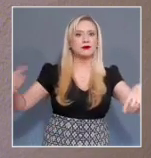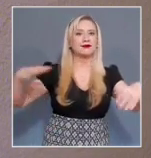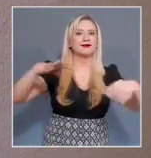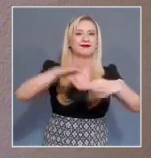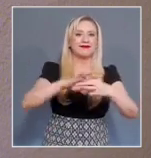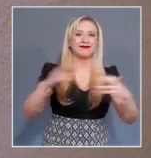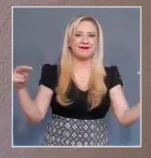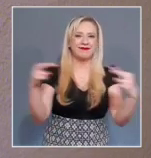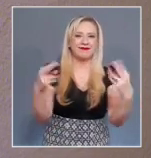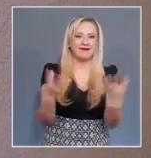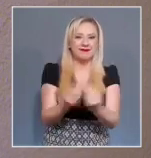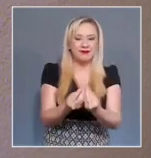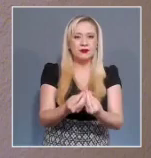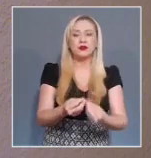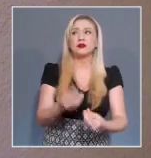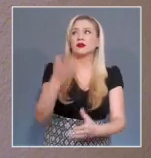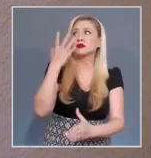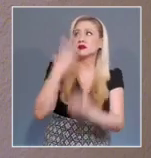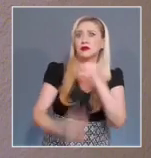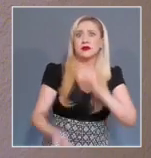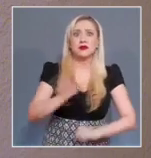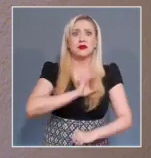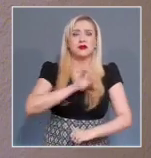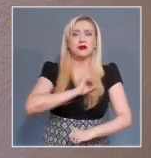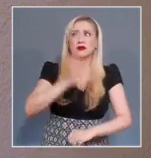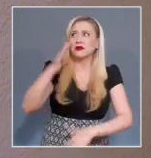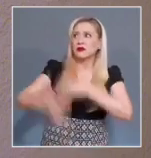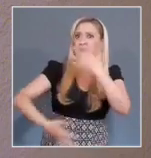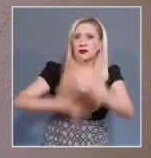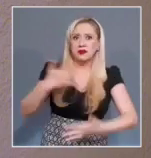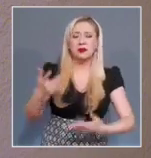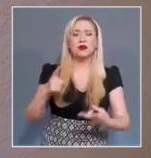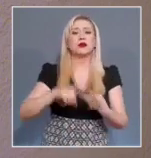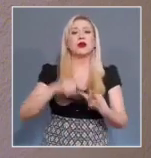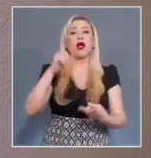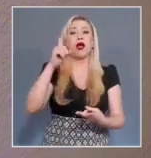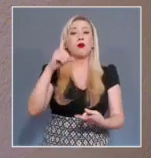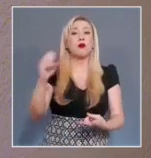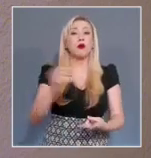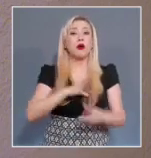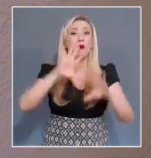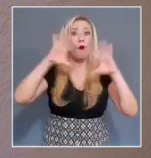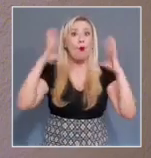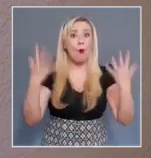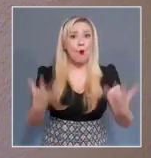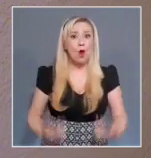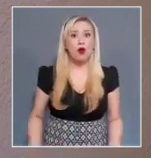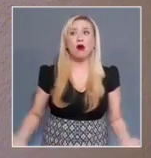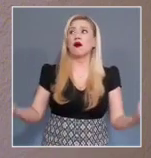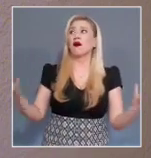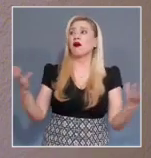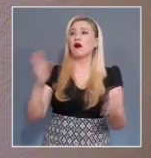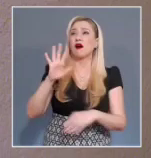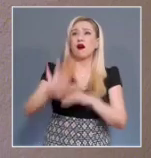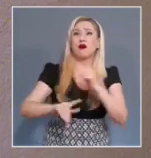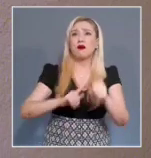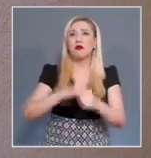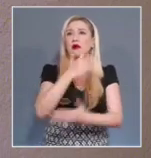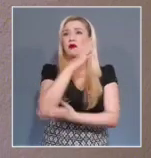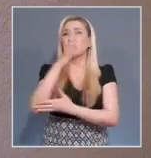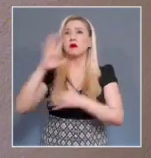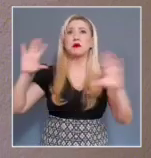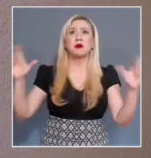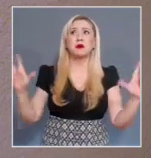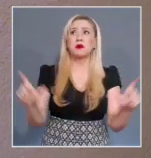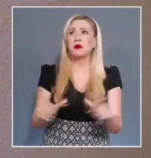debido a desastres naturales, cambios climatológicos o cualquier otra circunstancia adversa. Estas personas merecen toda